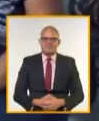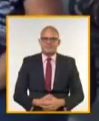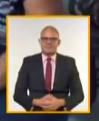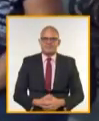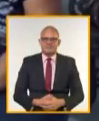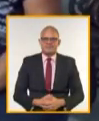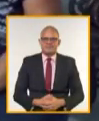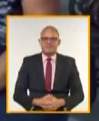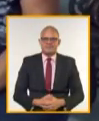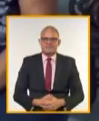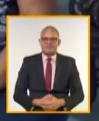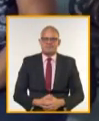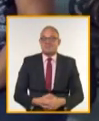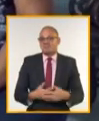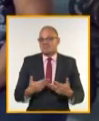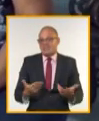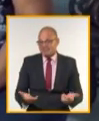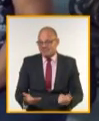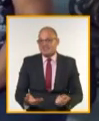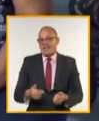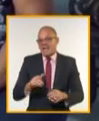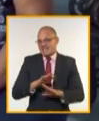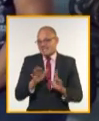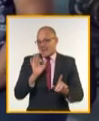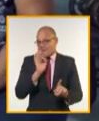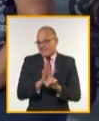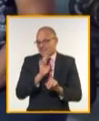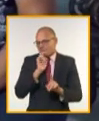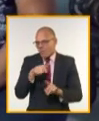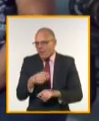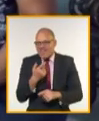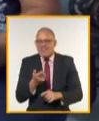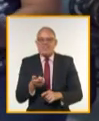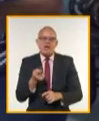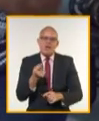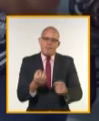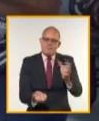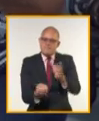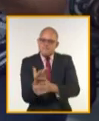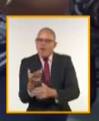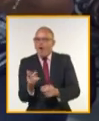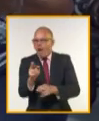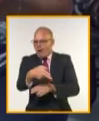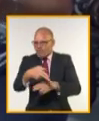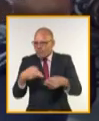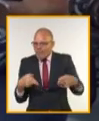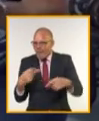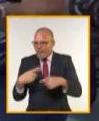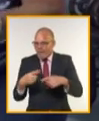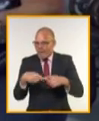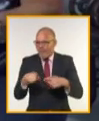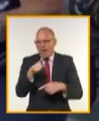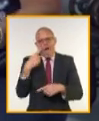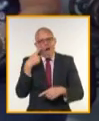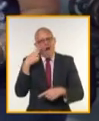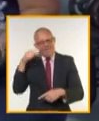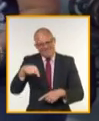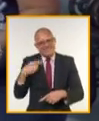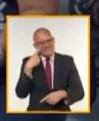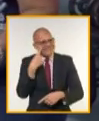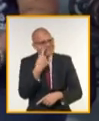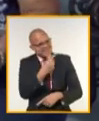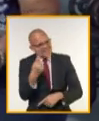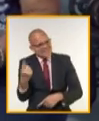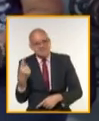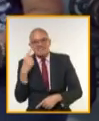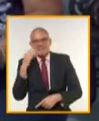Al surgir los restaurantes de participación familiar, que fue como se llamaron estos restaurantes que hoy todos conocemos como los restaurantes